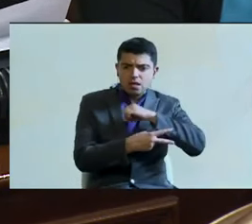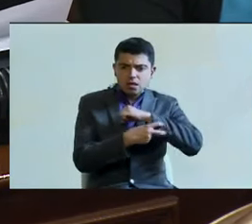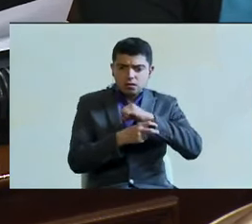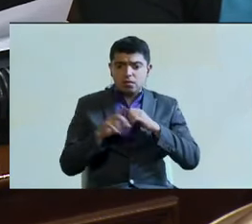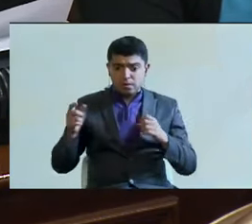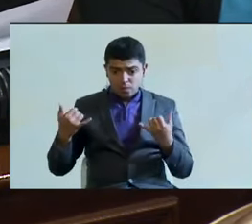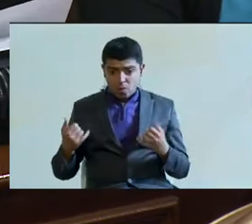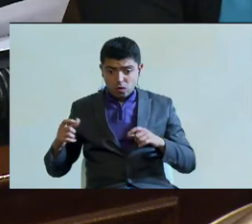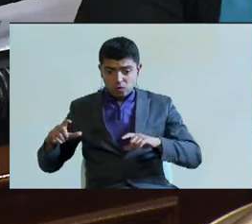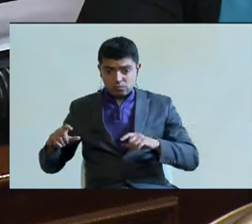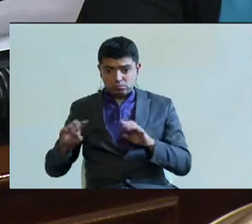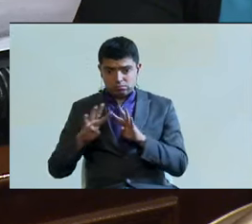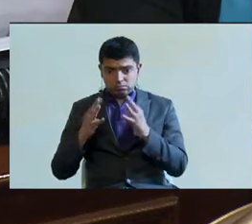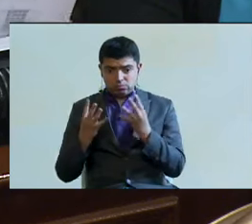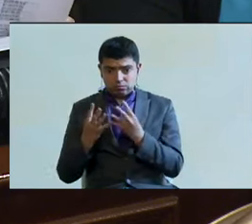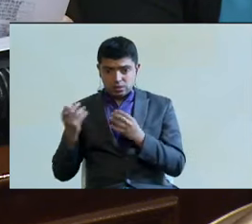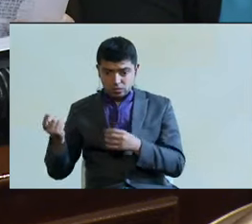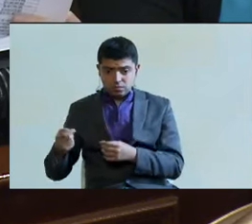premie